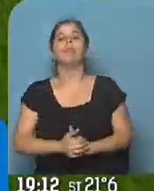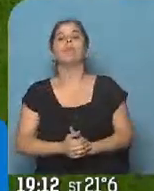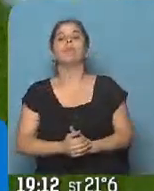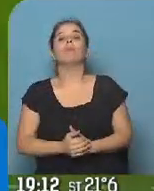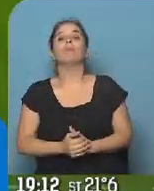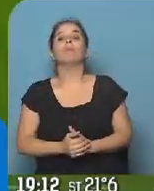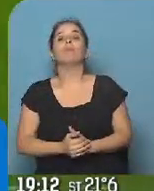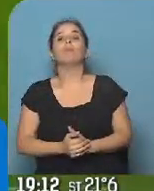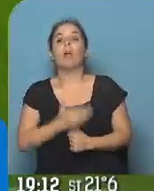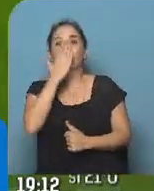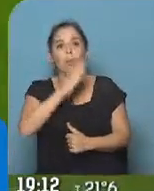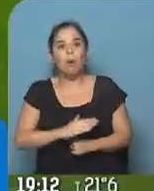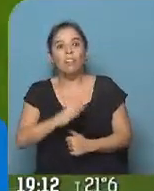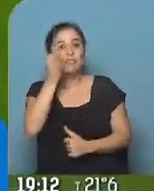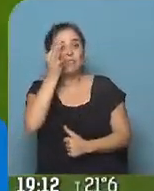de prórroga,